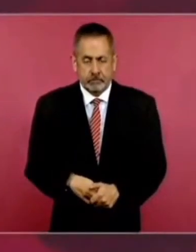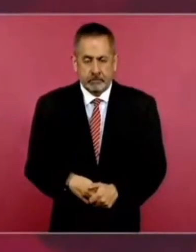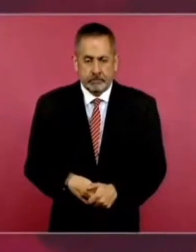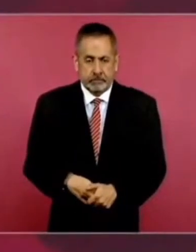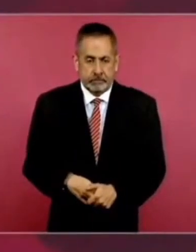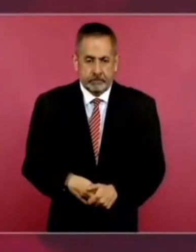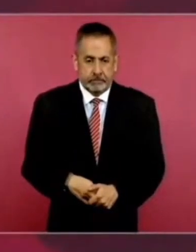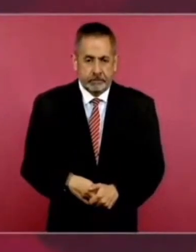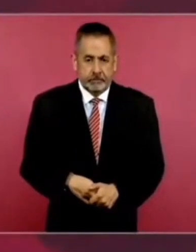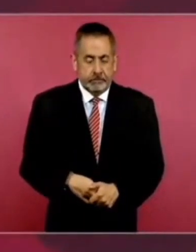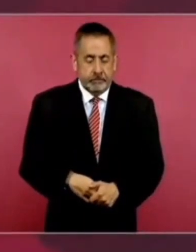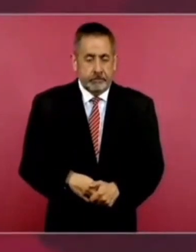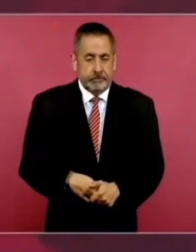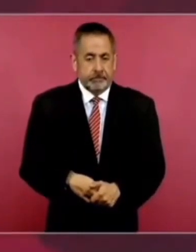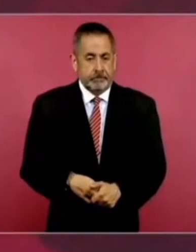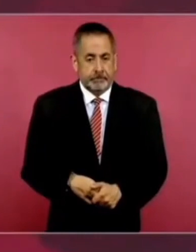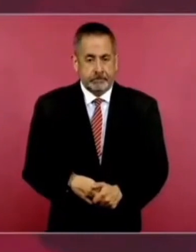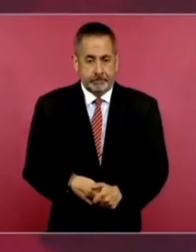no